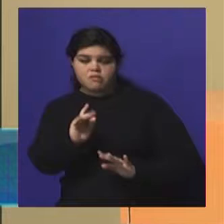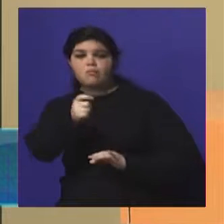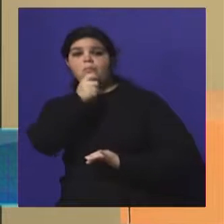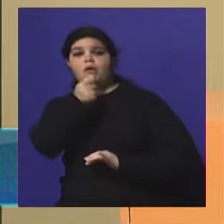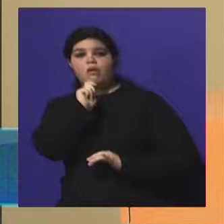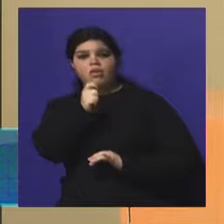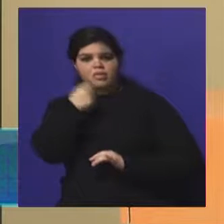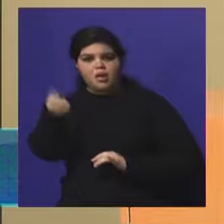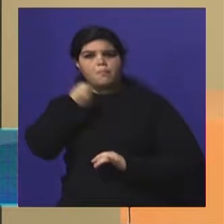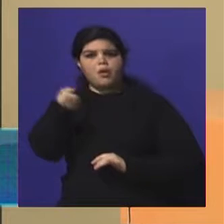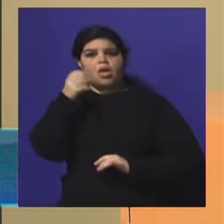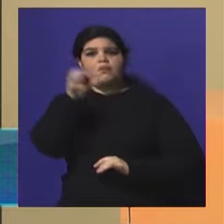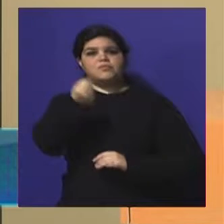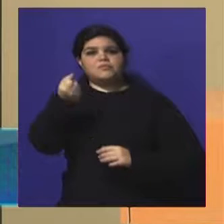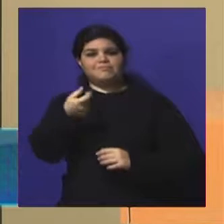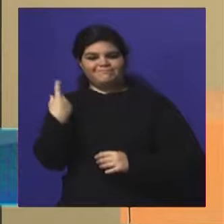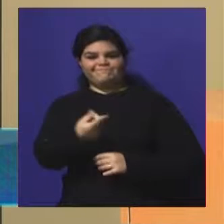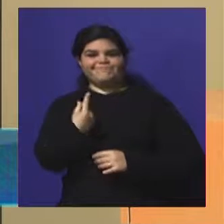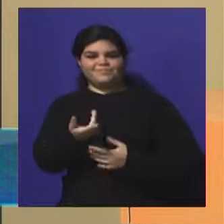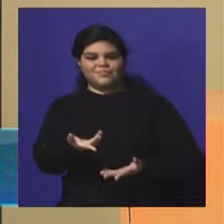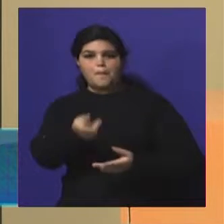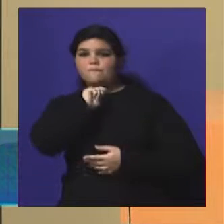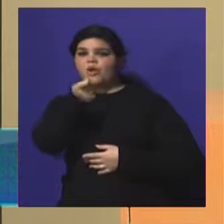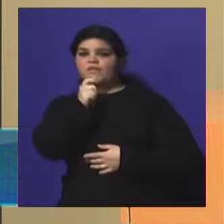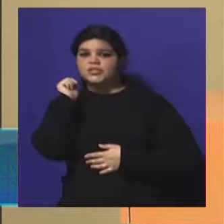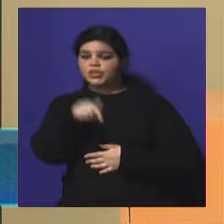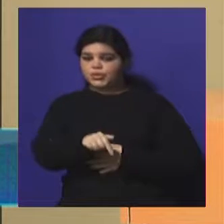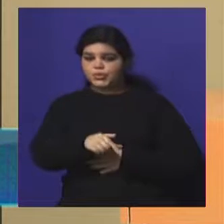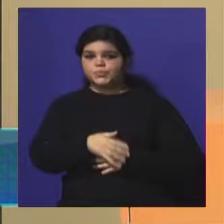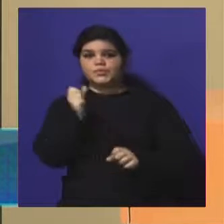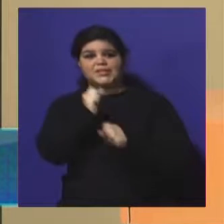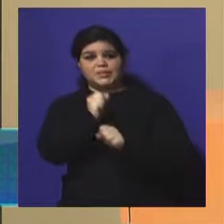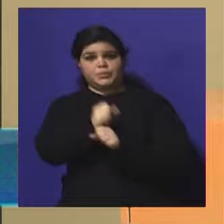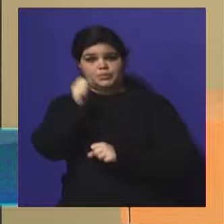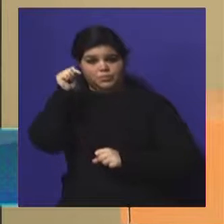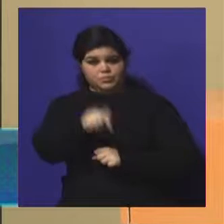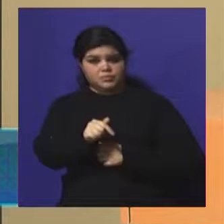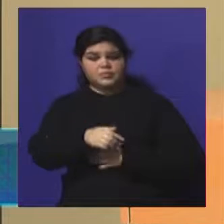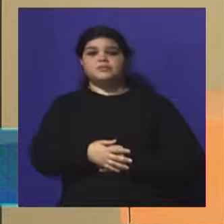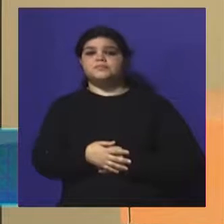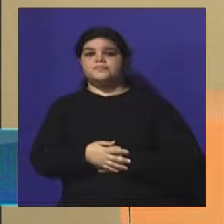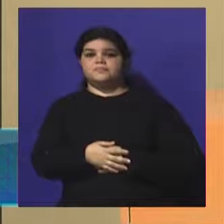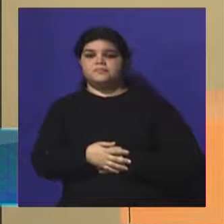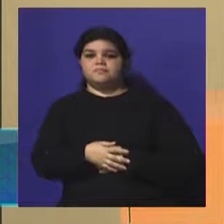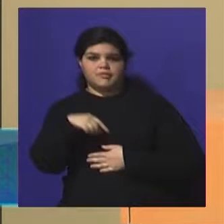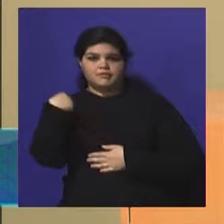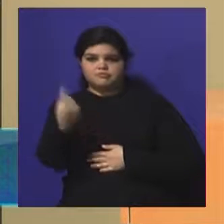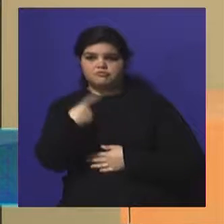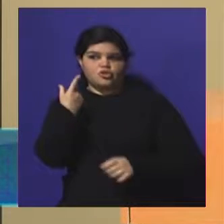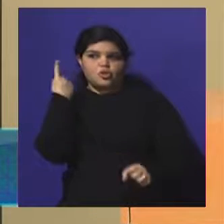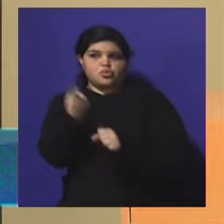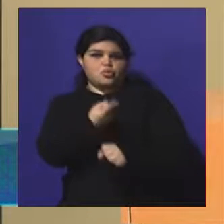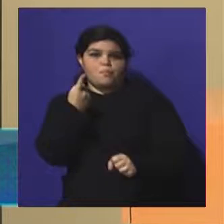oportunidad muy importante que en esta profesión, en la medida que se pueda, no debemos dejar de